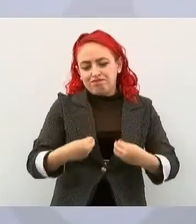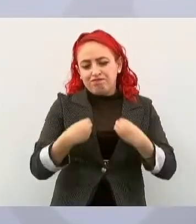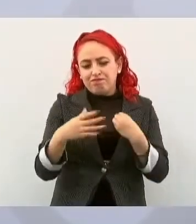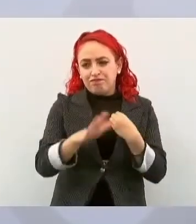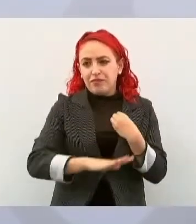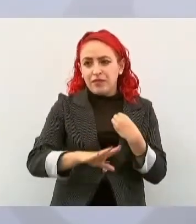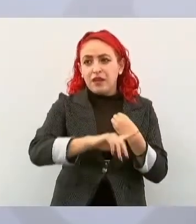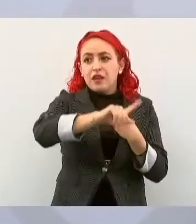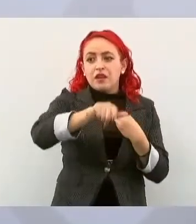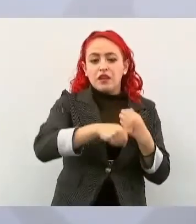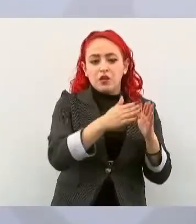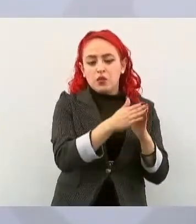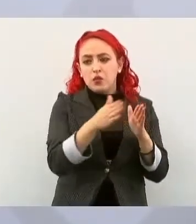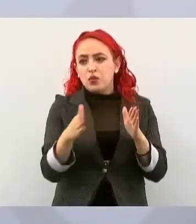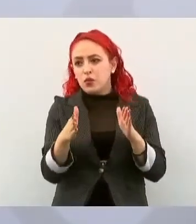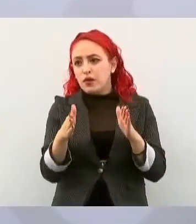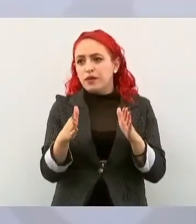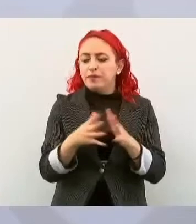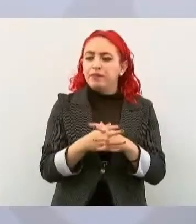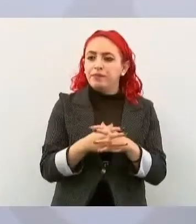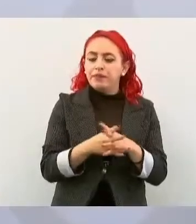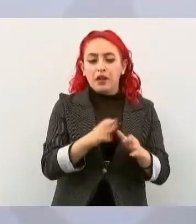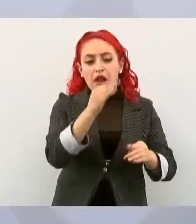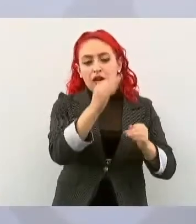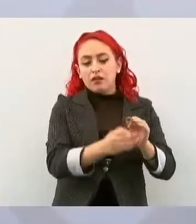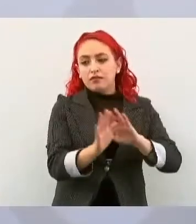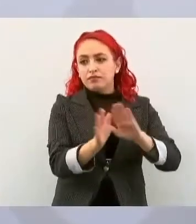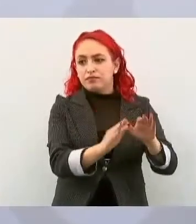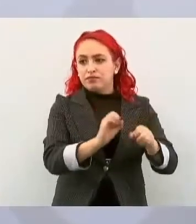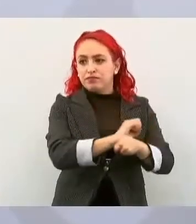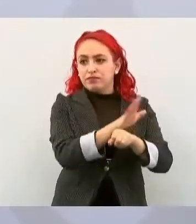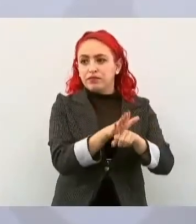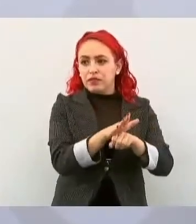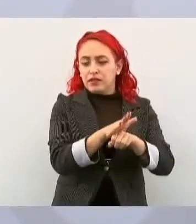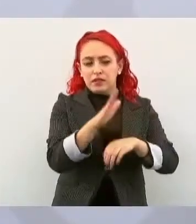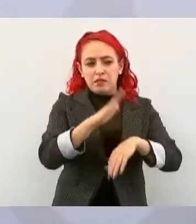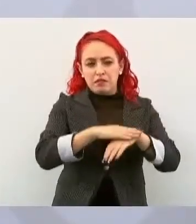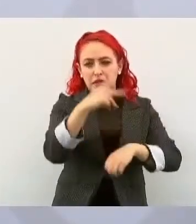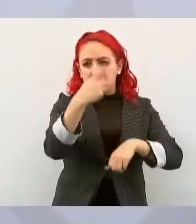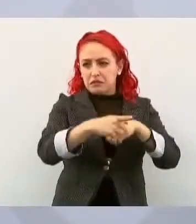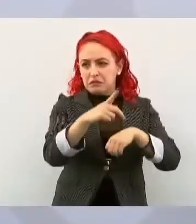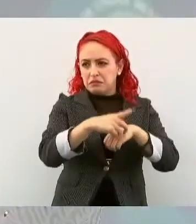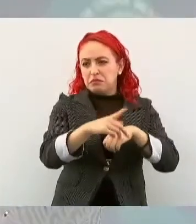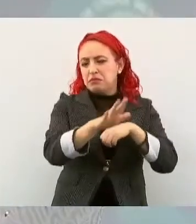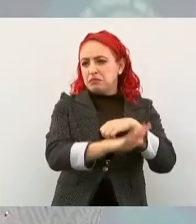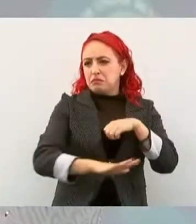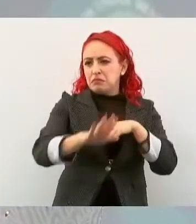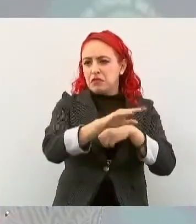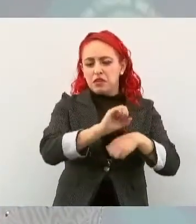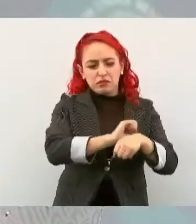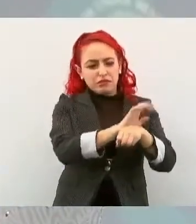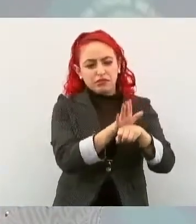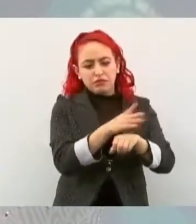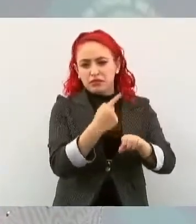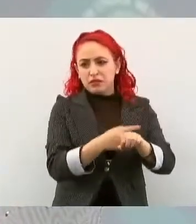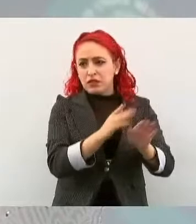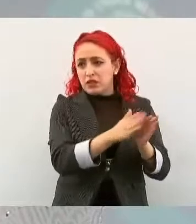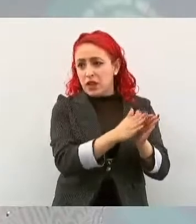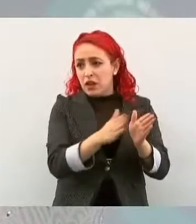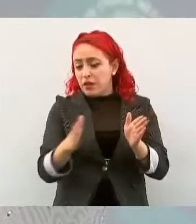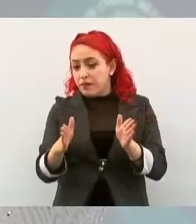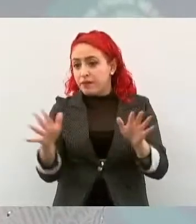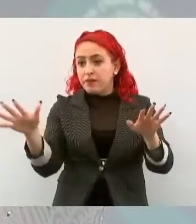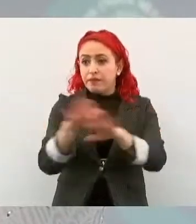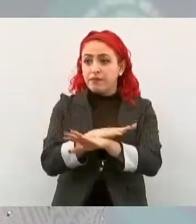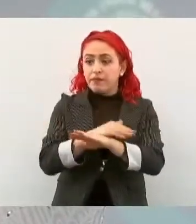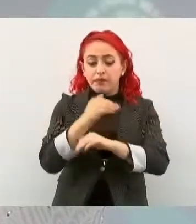Pero ya pasando los efectos más nocivos, dañinos de la pandemia, ya hemos